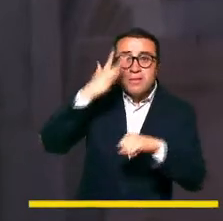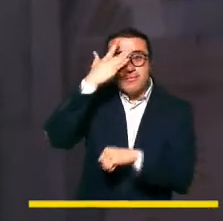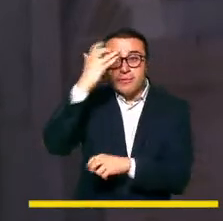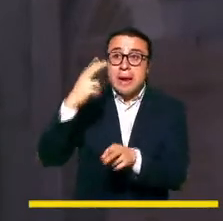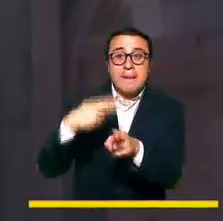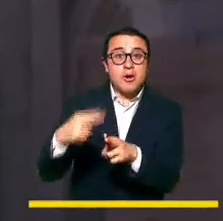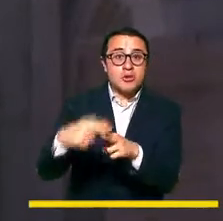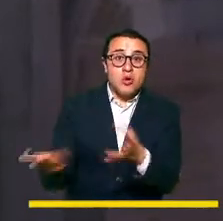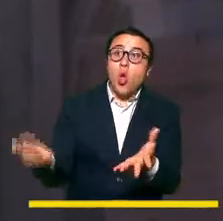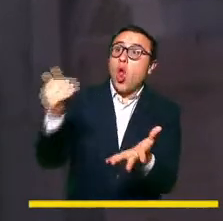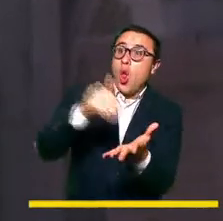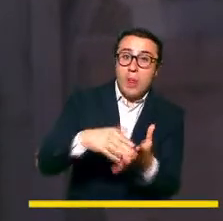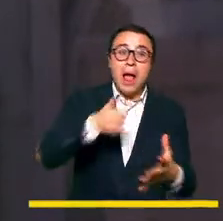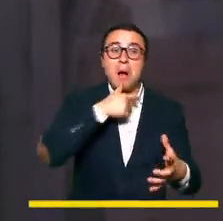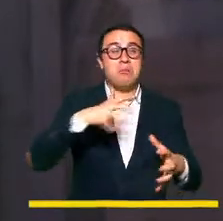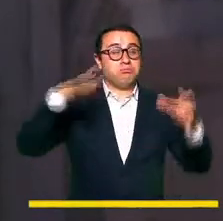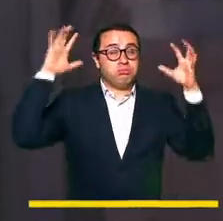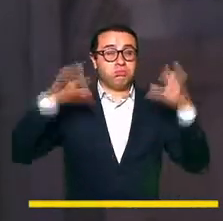¿no?